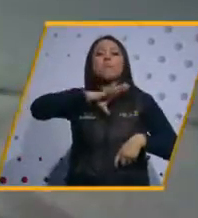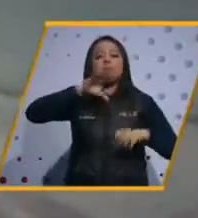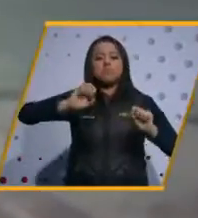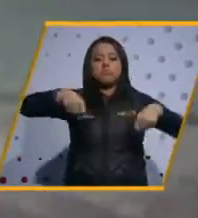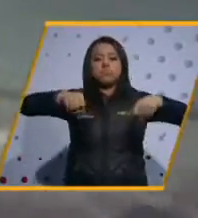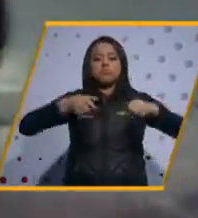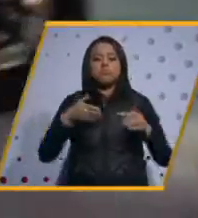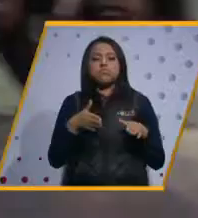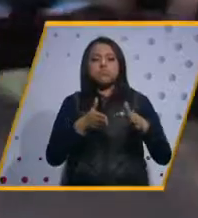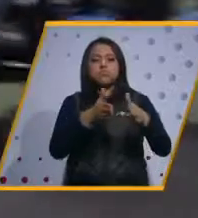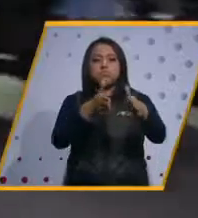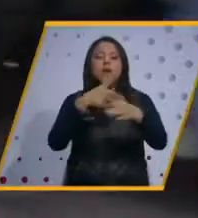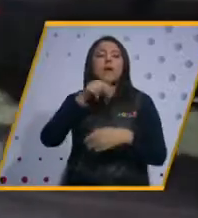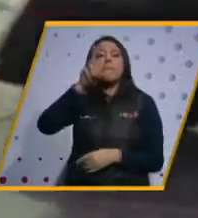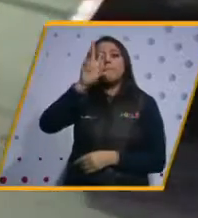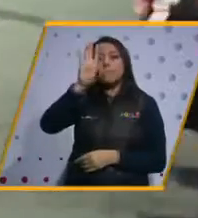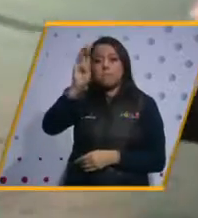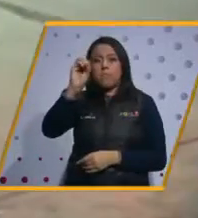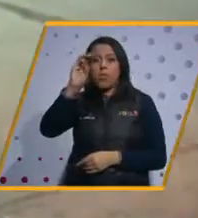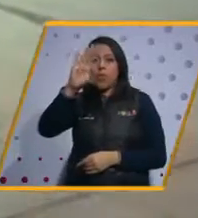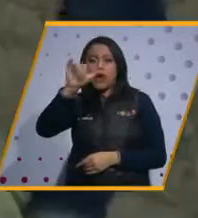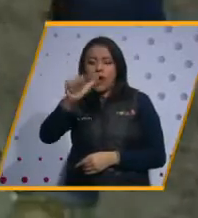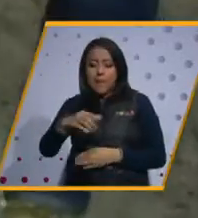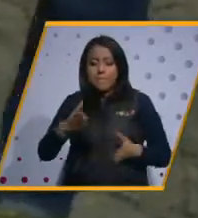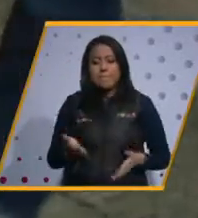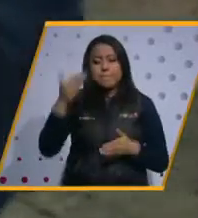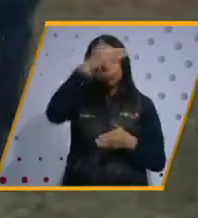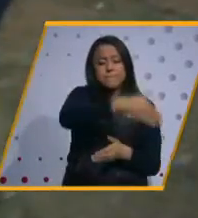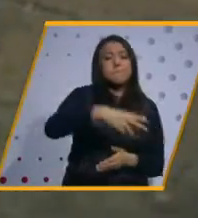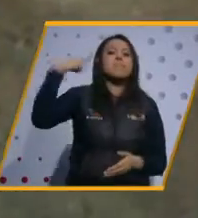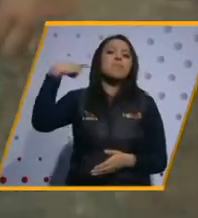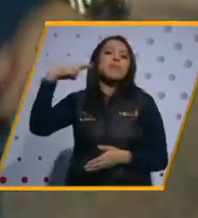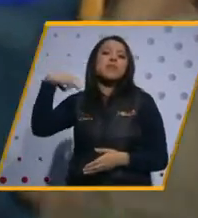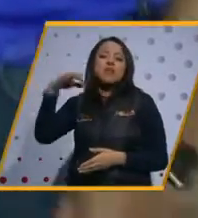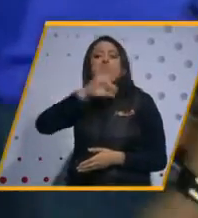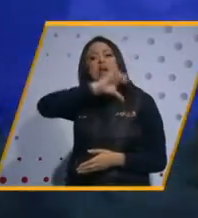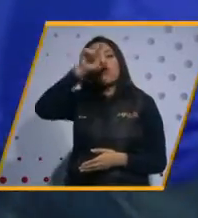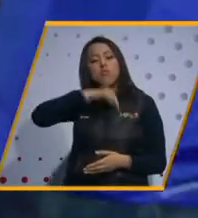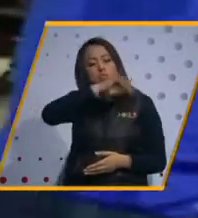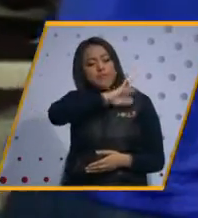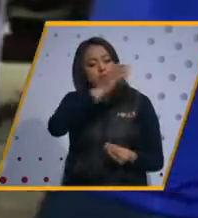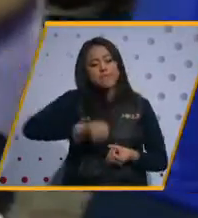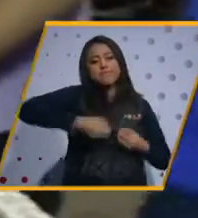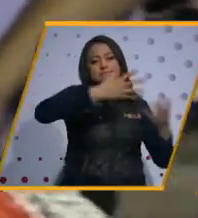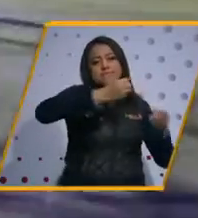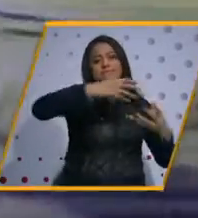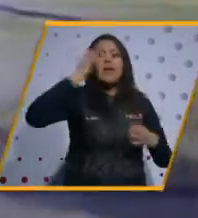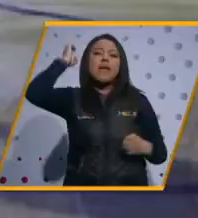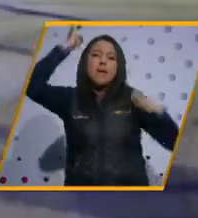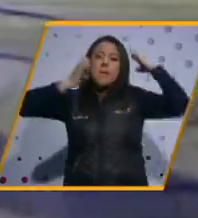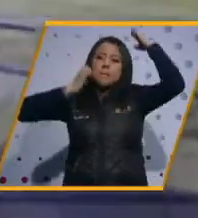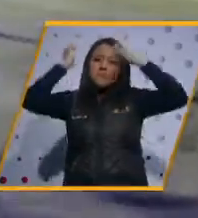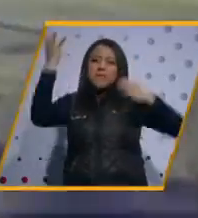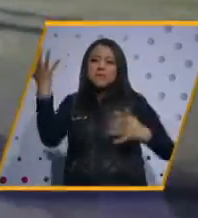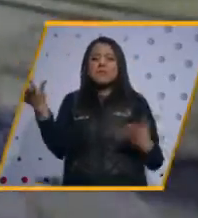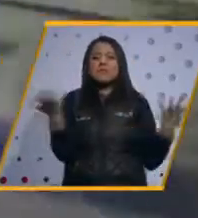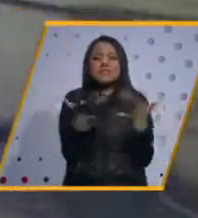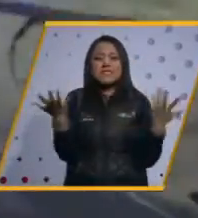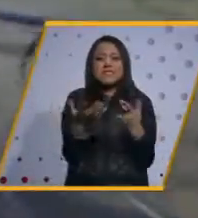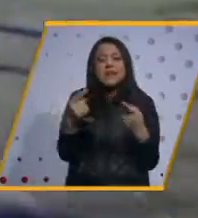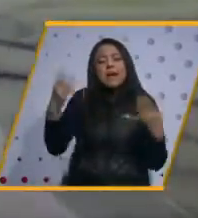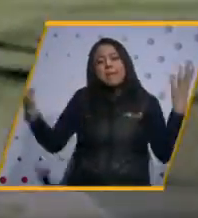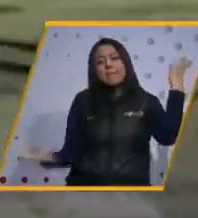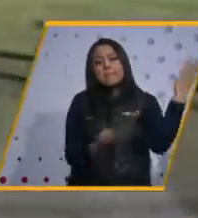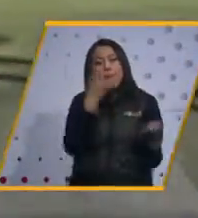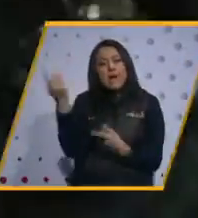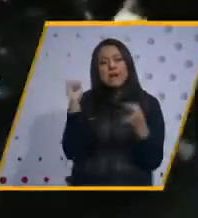acompañaron desde Boca del Río hasta Veracruz para finalmente llegar a la Plaza de la Soberanía. Ahí se realizó un evento masivo y se hicieron presentes